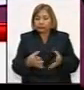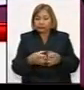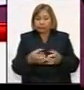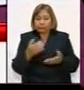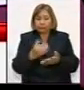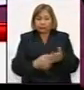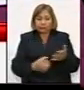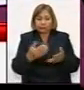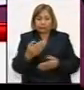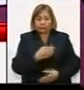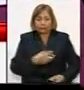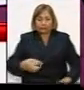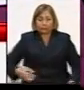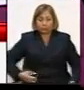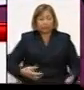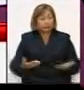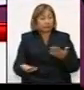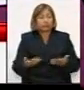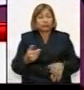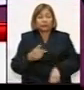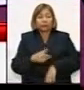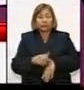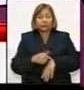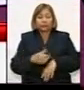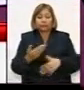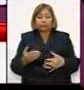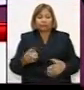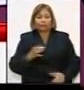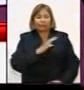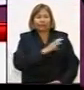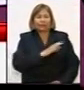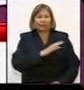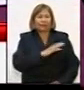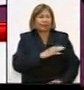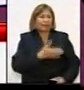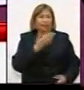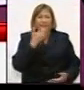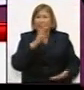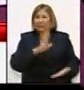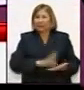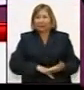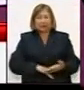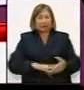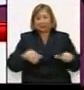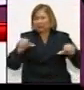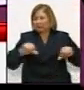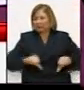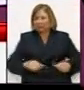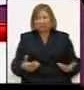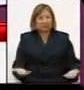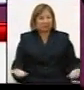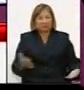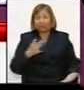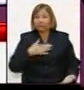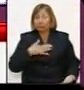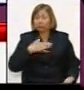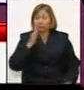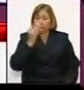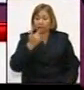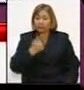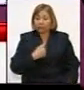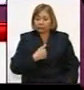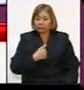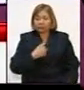personaje. O cuando tiene una conducta moral reprobable, también. Pero a mí me parece,